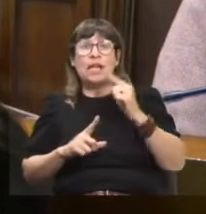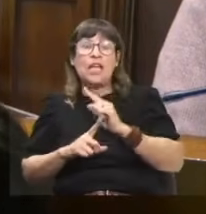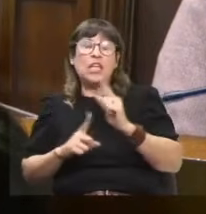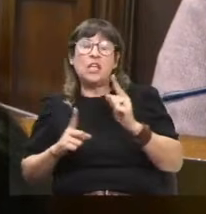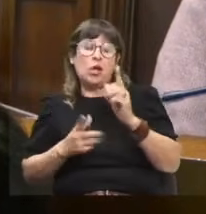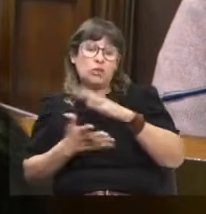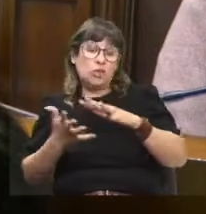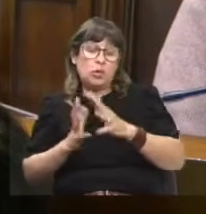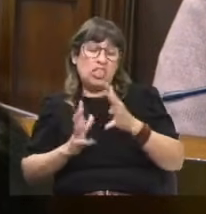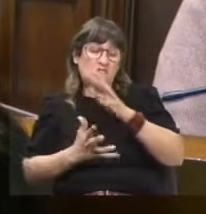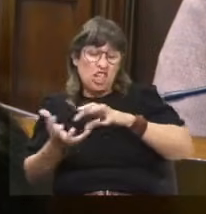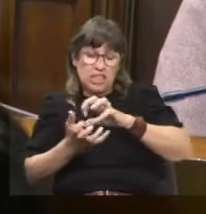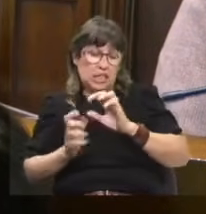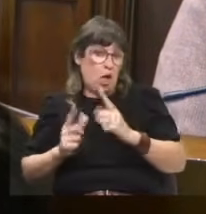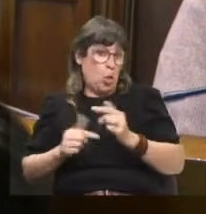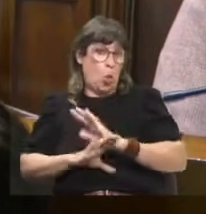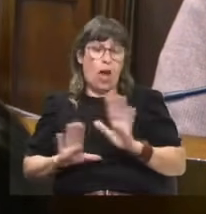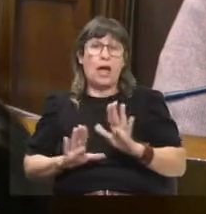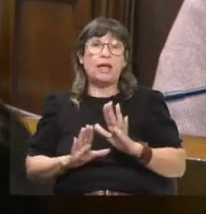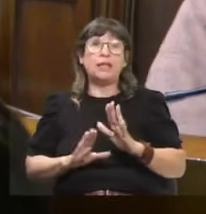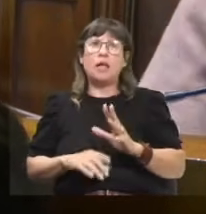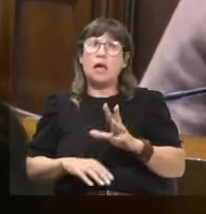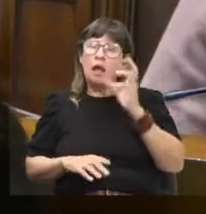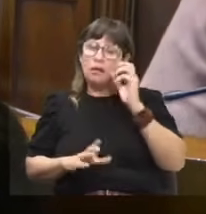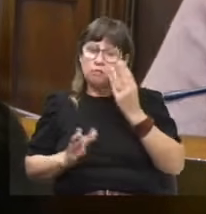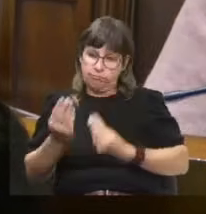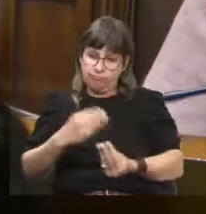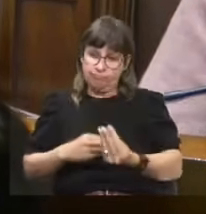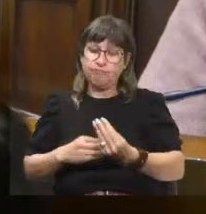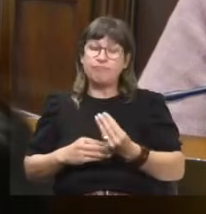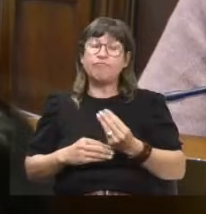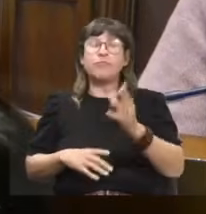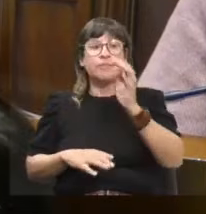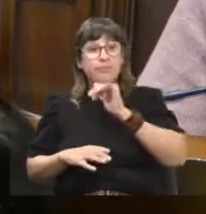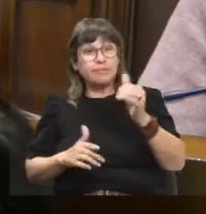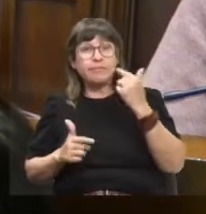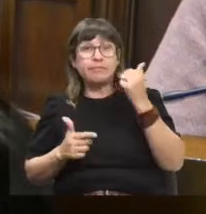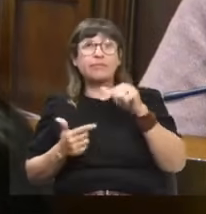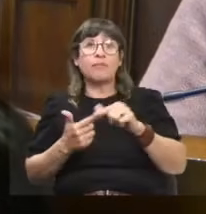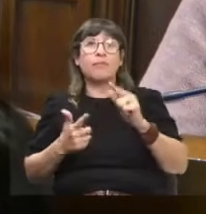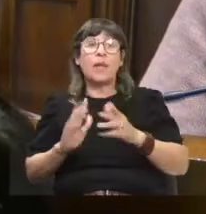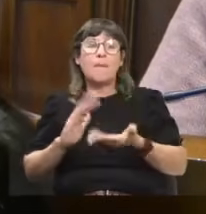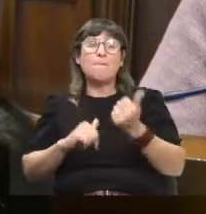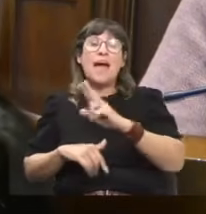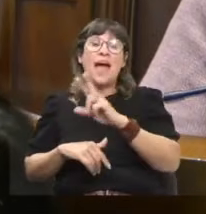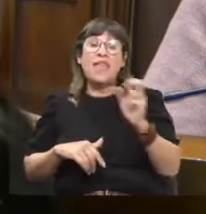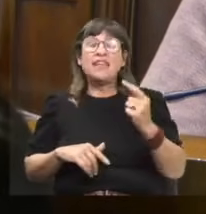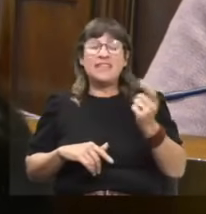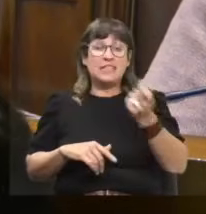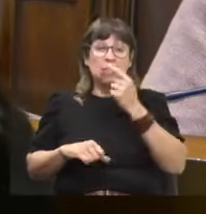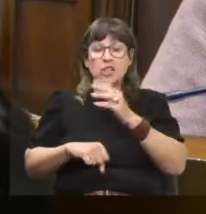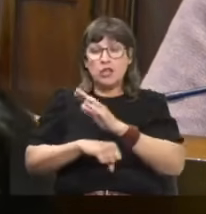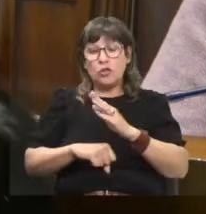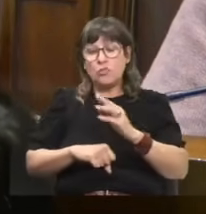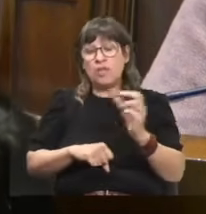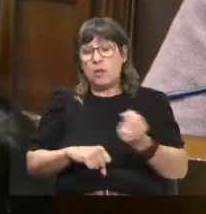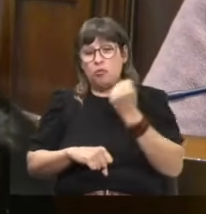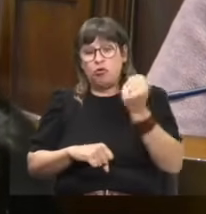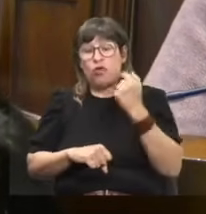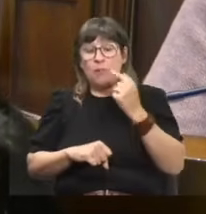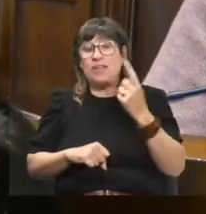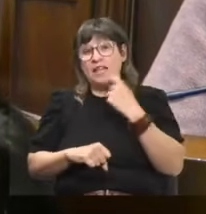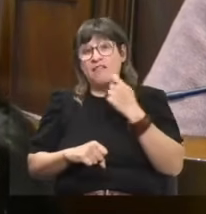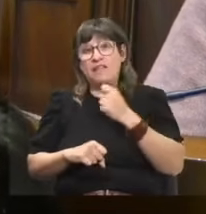crítica. Recordemos que al asumir se reportaron más de 300 medicamentos esenciales faltantes.